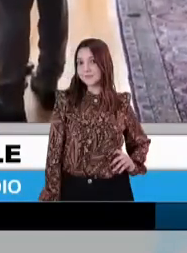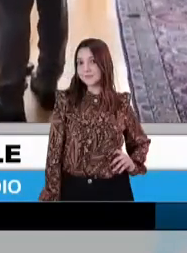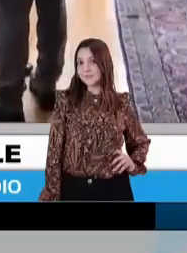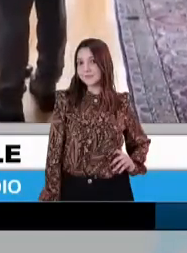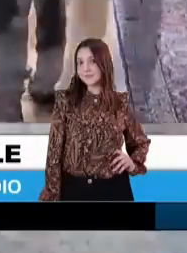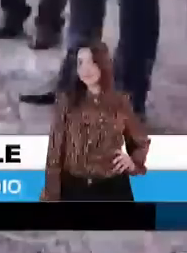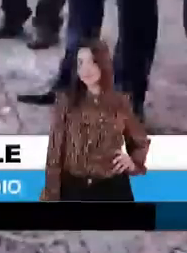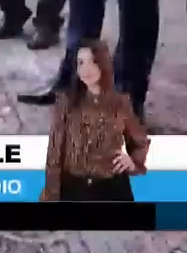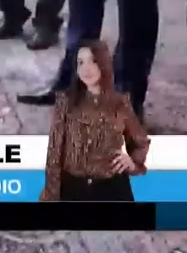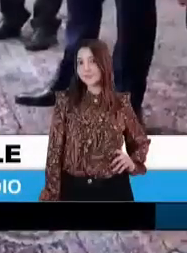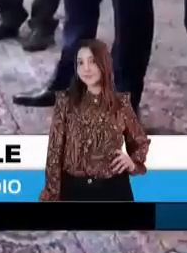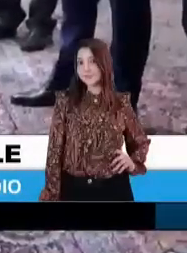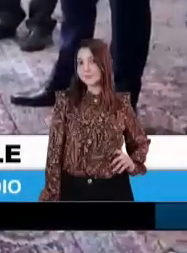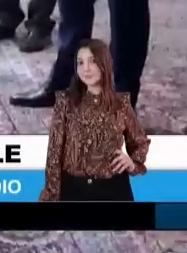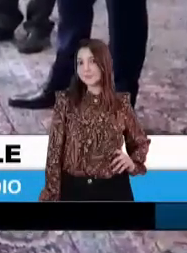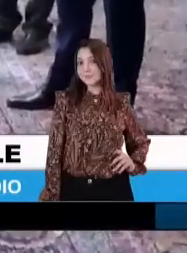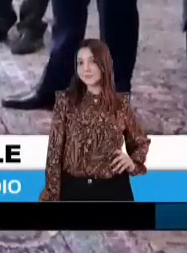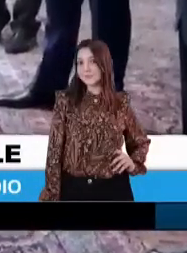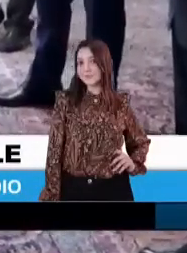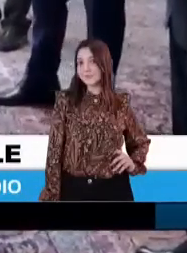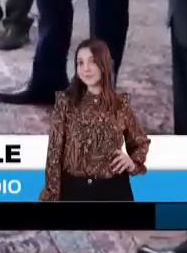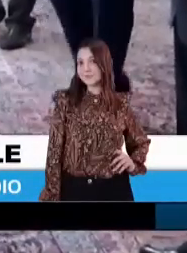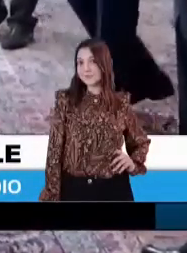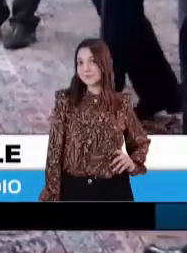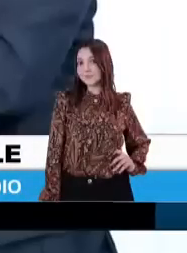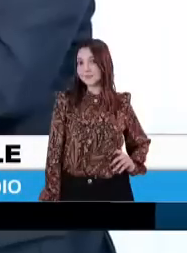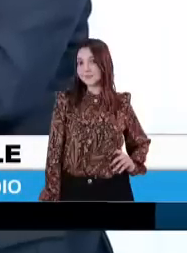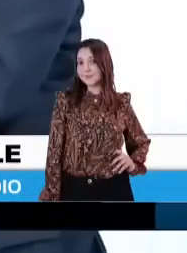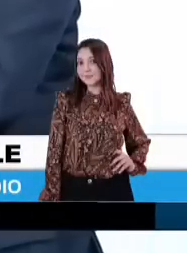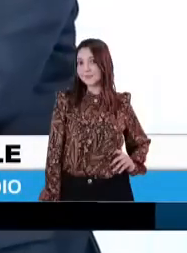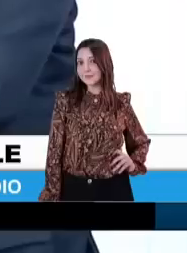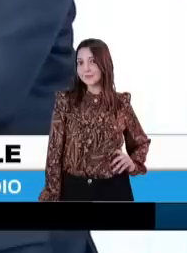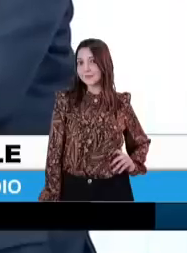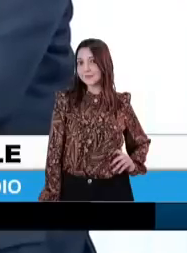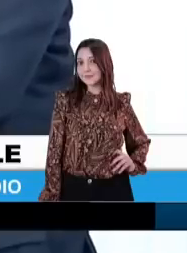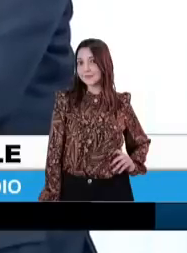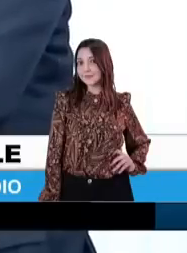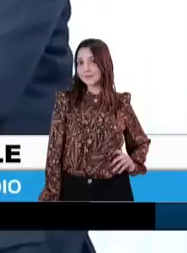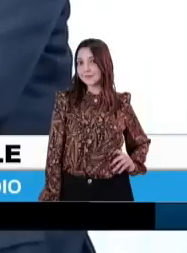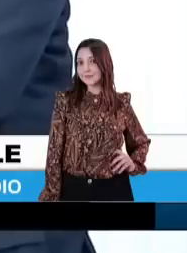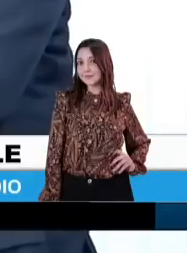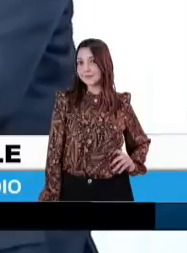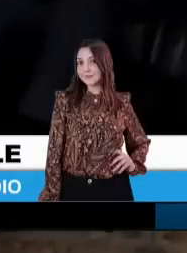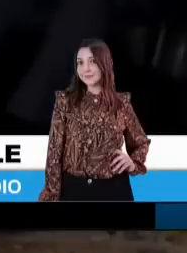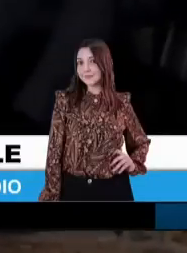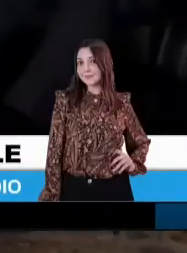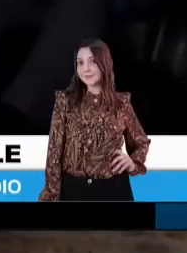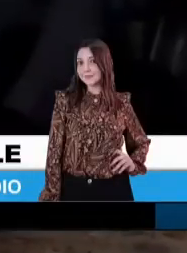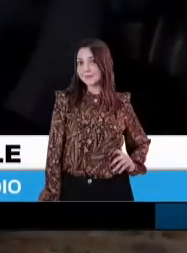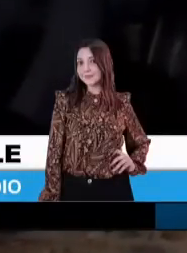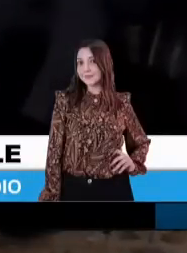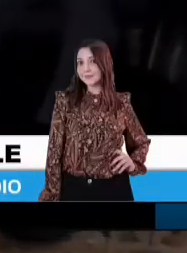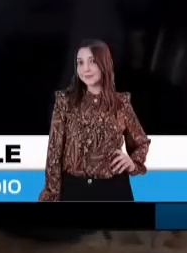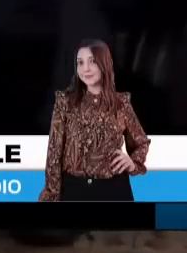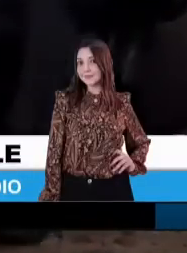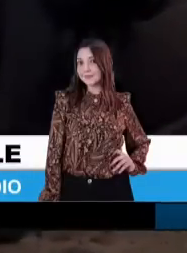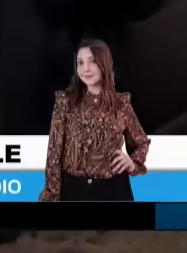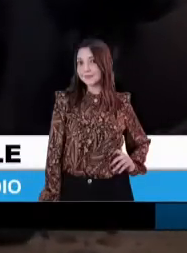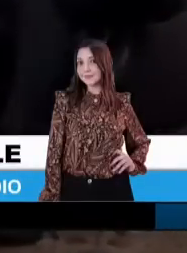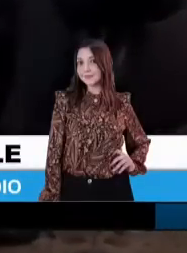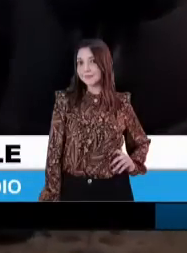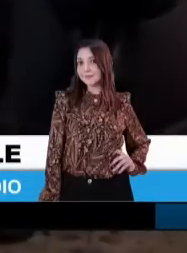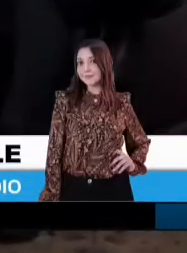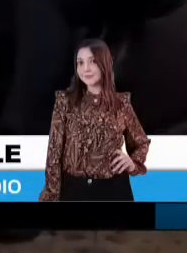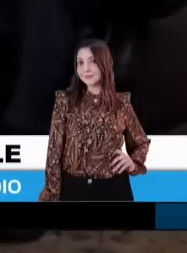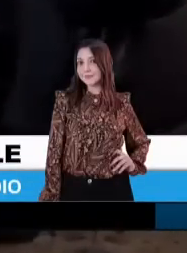porque nosotros conversamos con fuentes de la Cancillería respecto a esta misma disyuntiva en la que se encuentra el presidente Gabriel Boric, y dicen, a